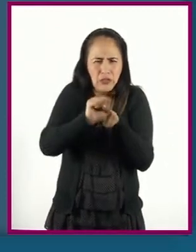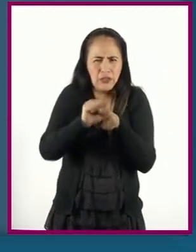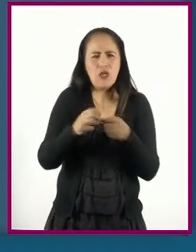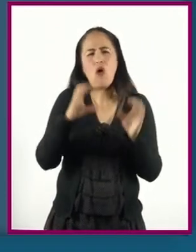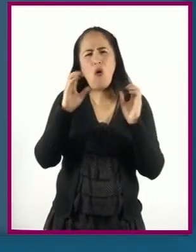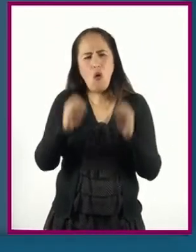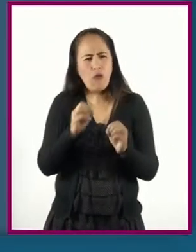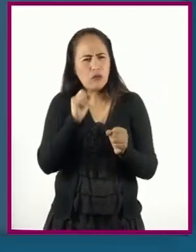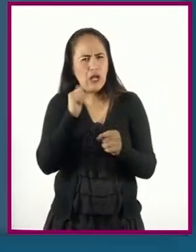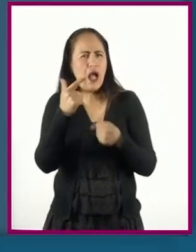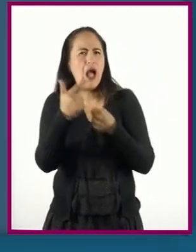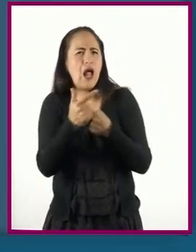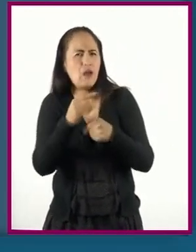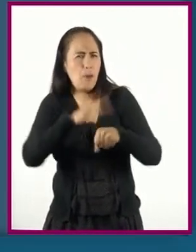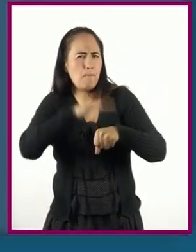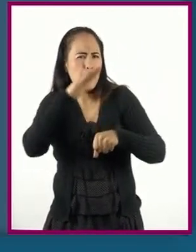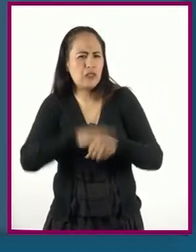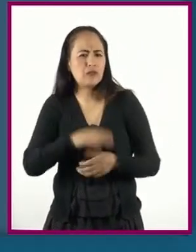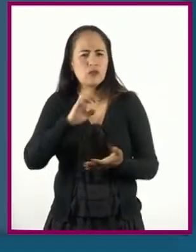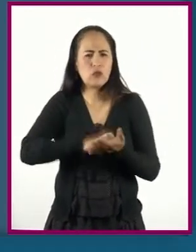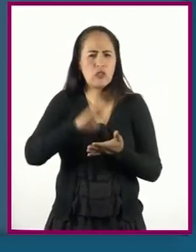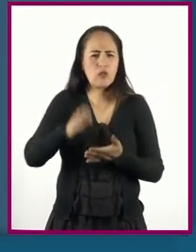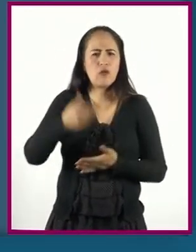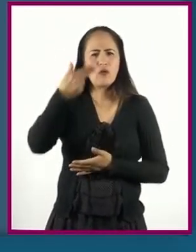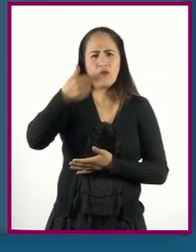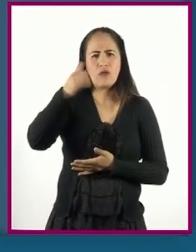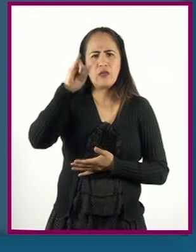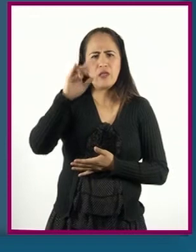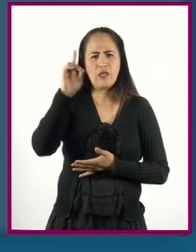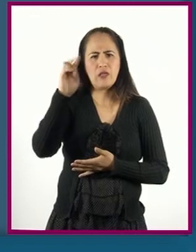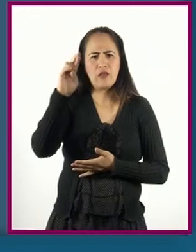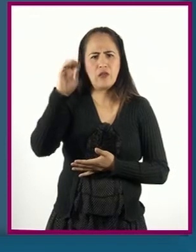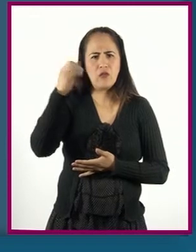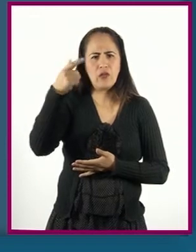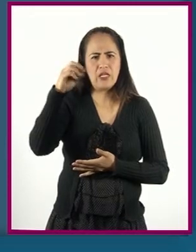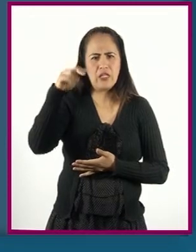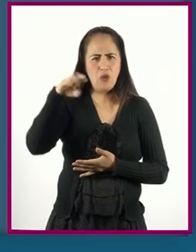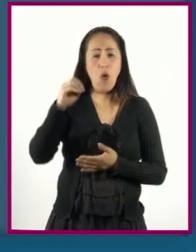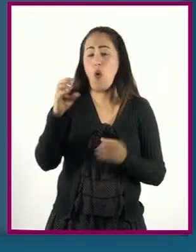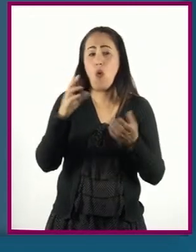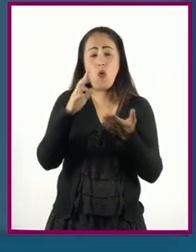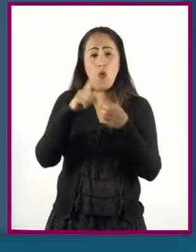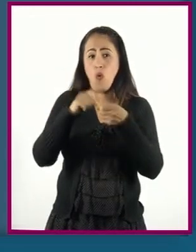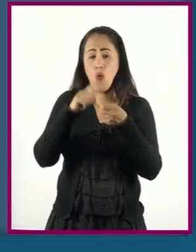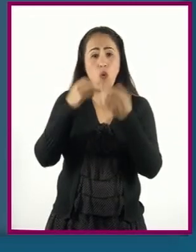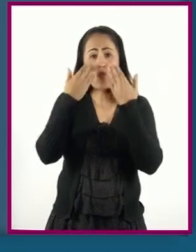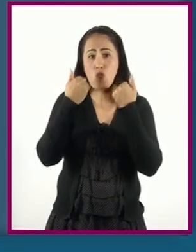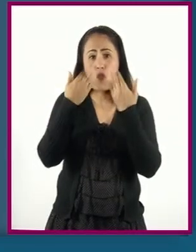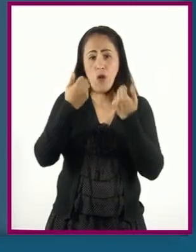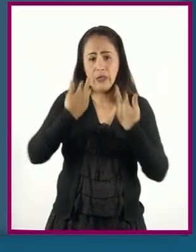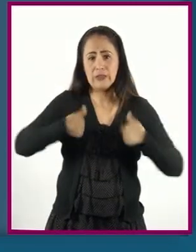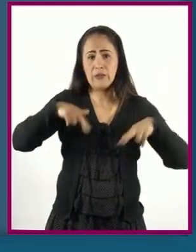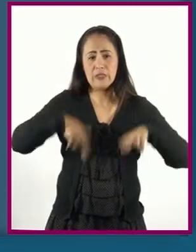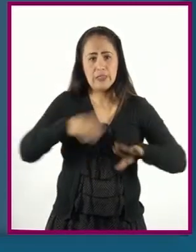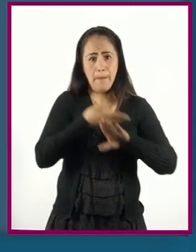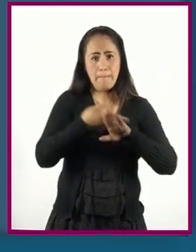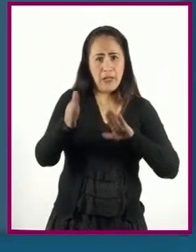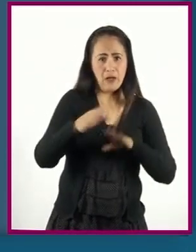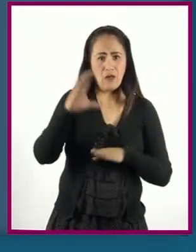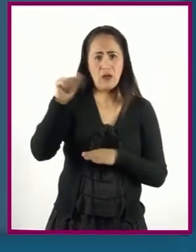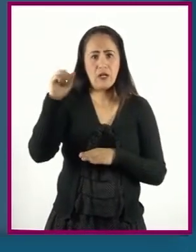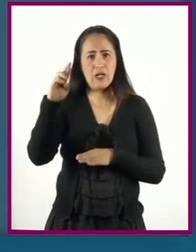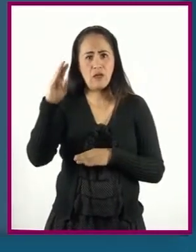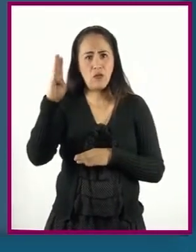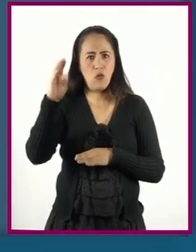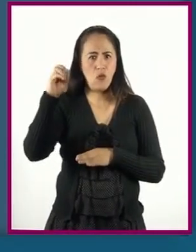destacado. Por ejemplo, el hidrógeno es un gas incoloro, por lo que se representa con el color blanco. El carbono es negro o gris, como el